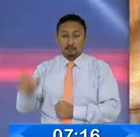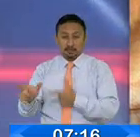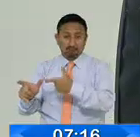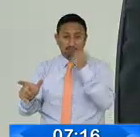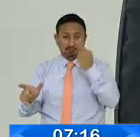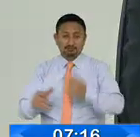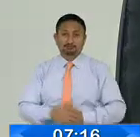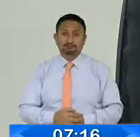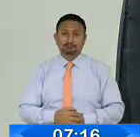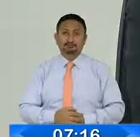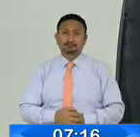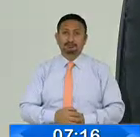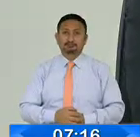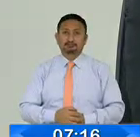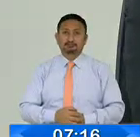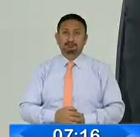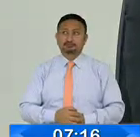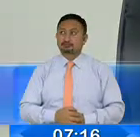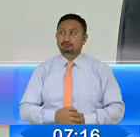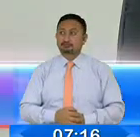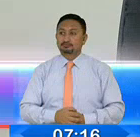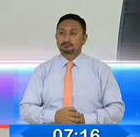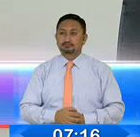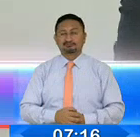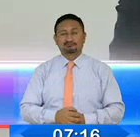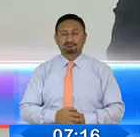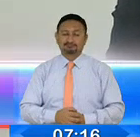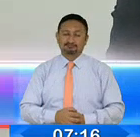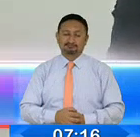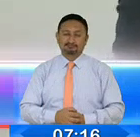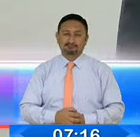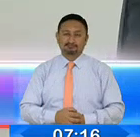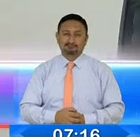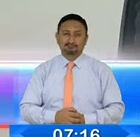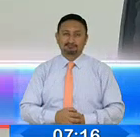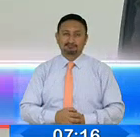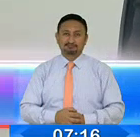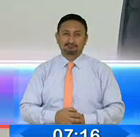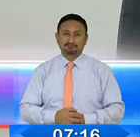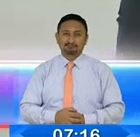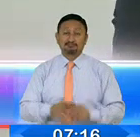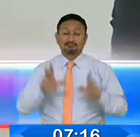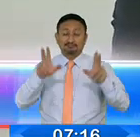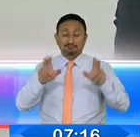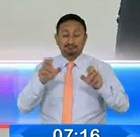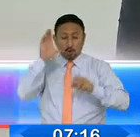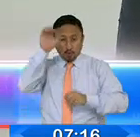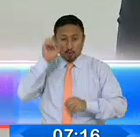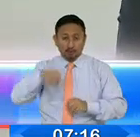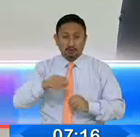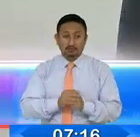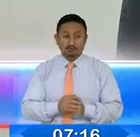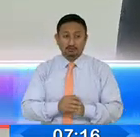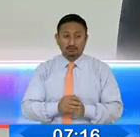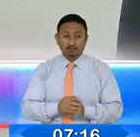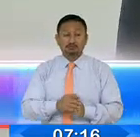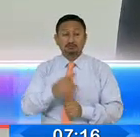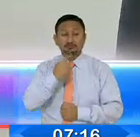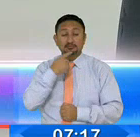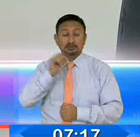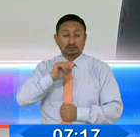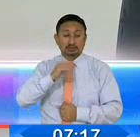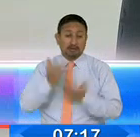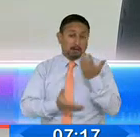Ruales. Tengamos en este contexto general, personal, laboral y algunos pronunciamientos que él pudo haber hecho en determinado